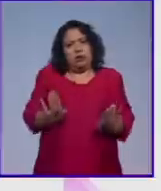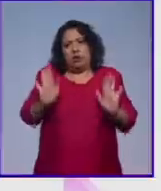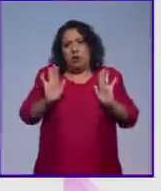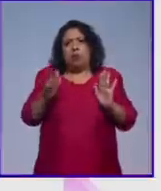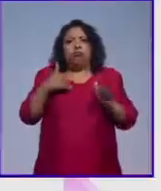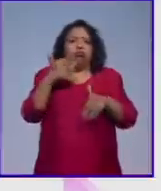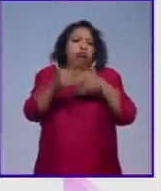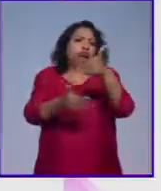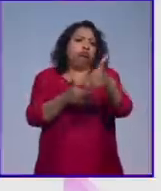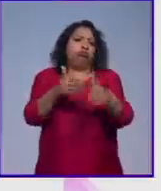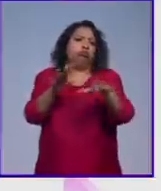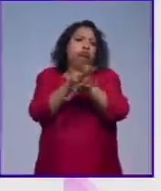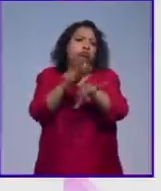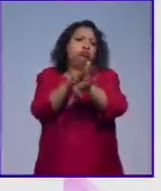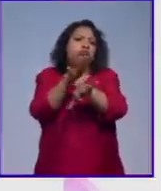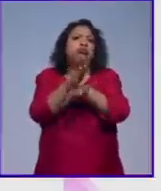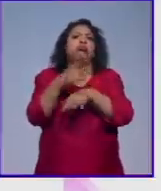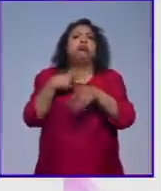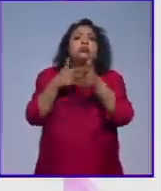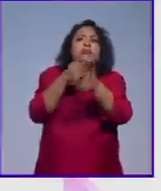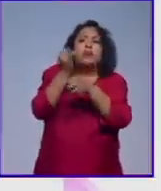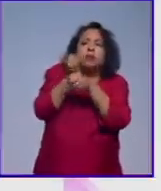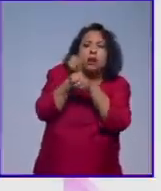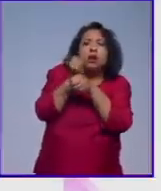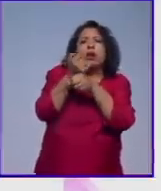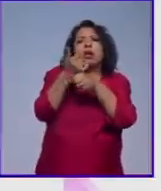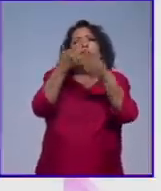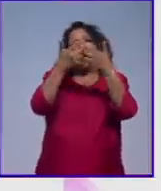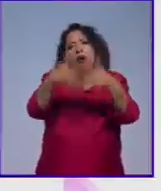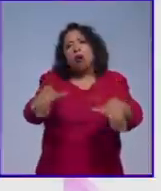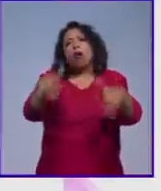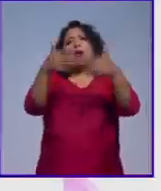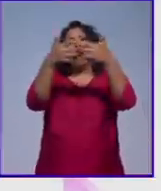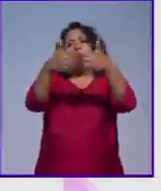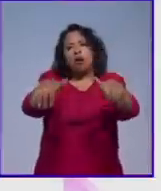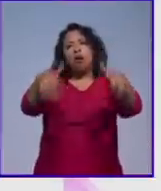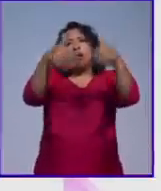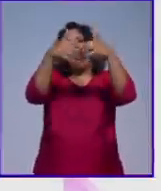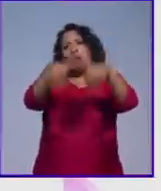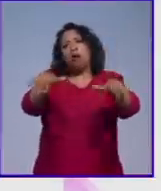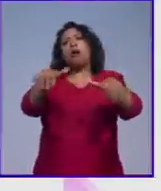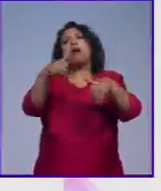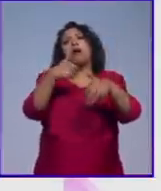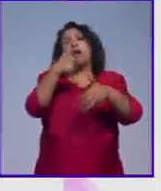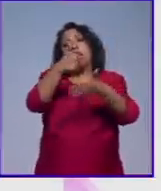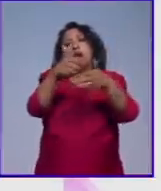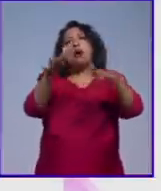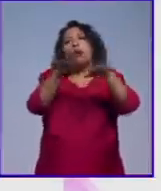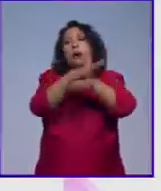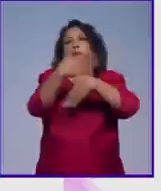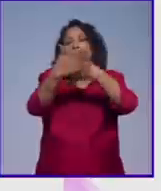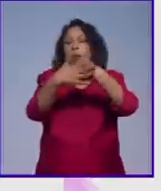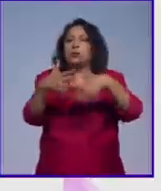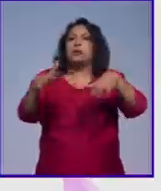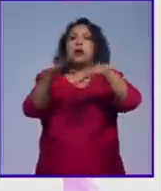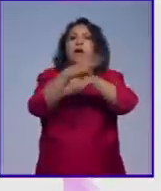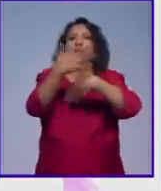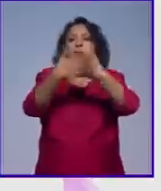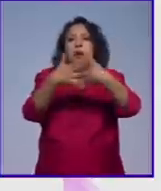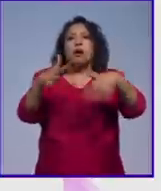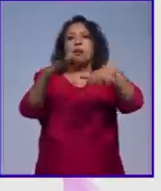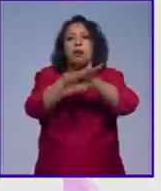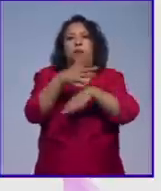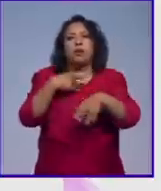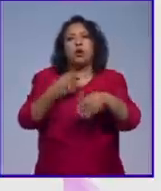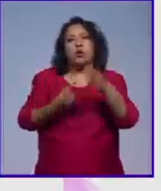hemos seguido investigando, digamos, con cada función, y cada función implica cambios para la siguiente.